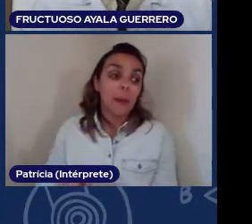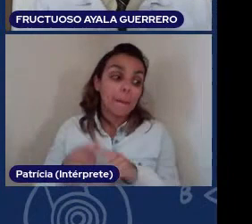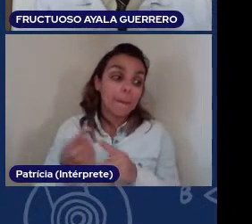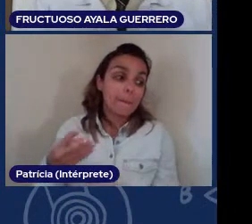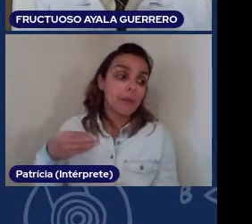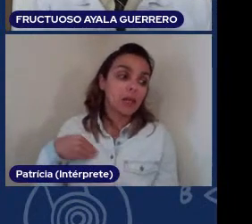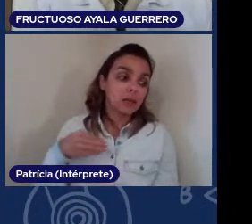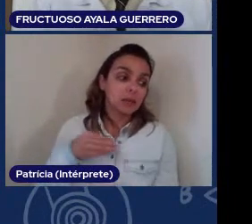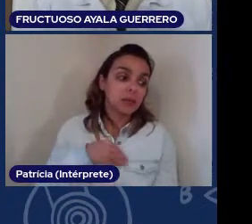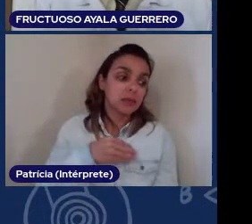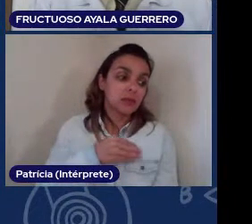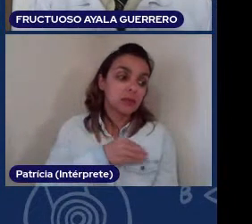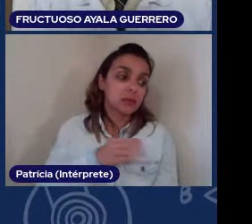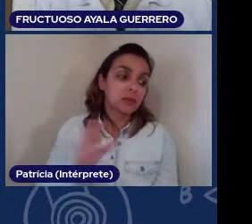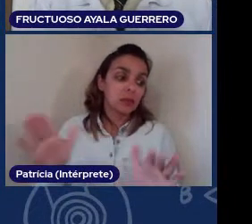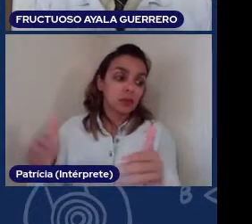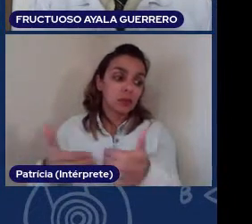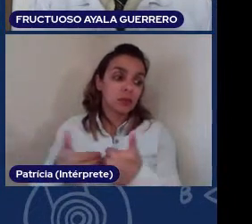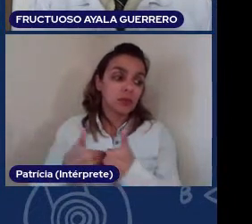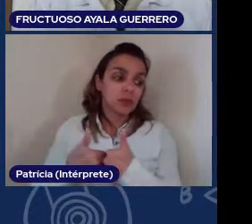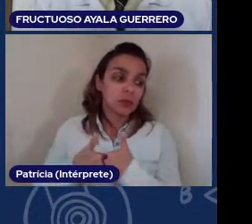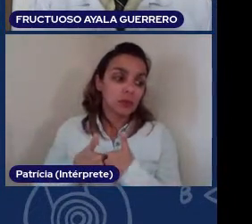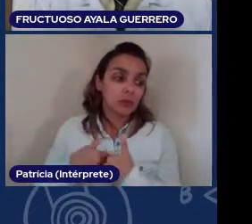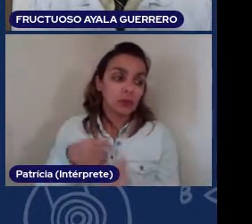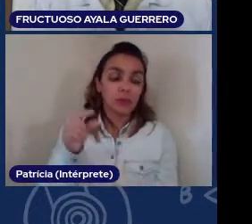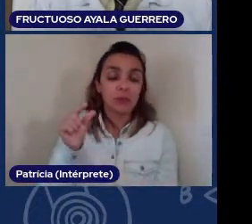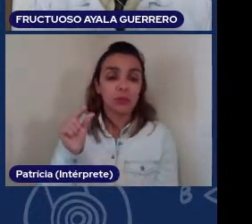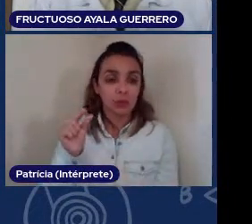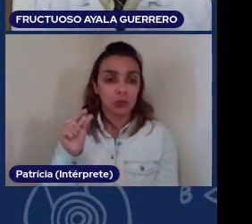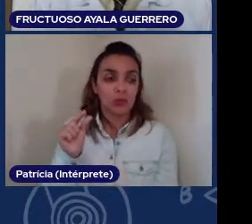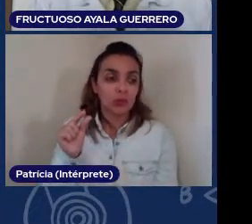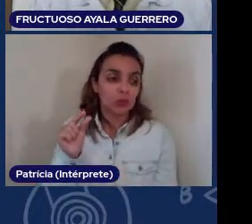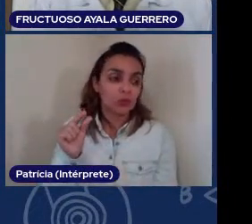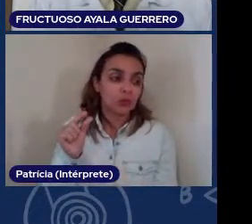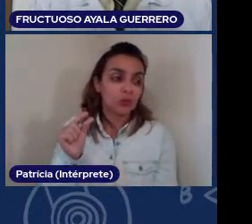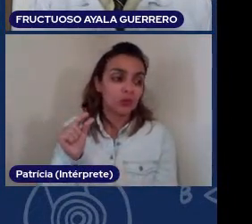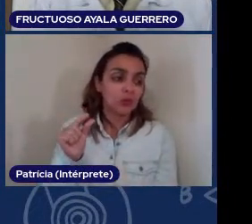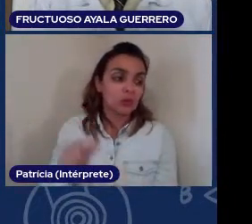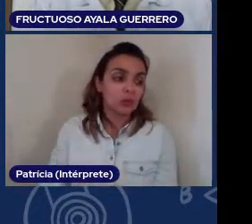autismo dura poco, dura poco.